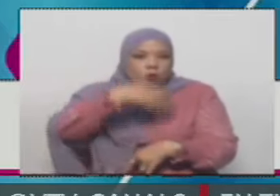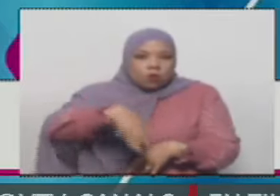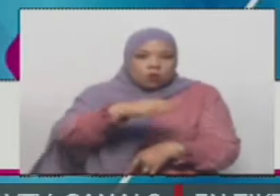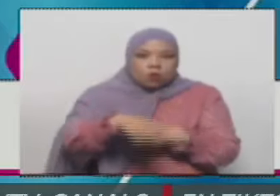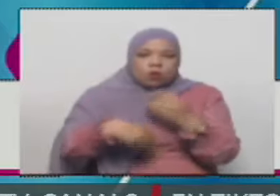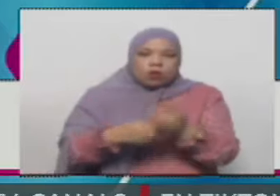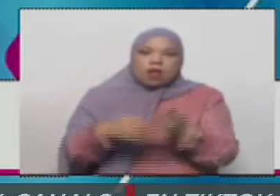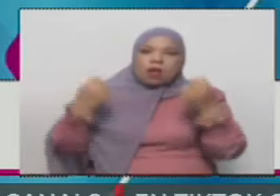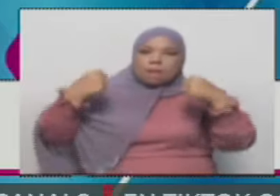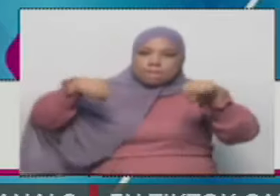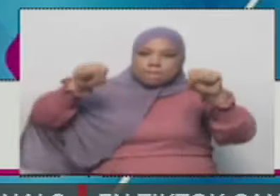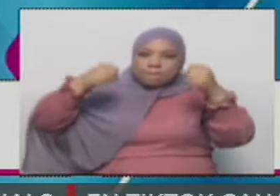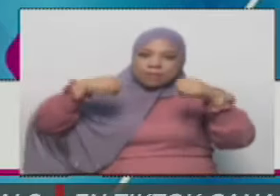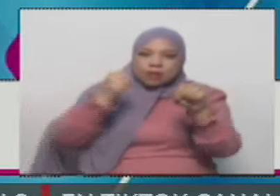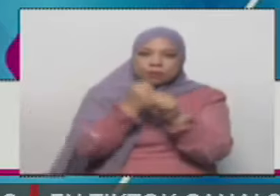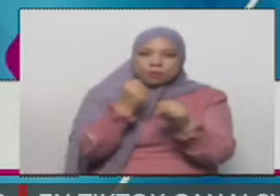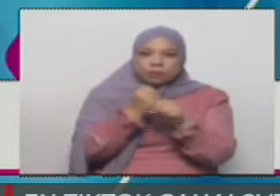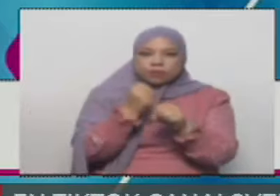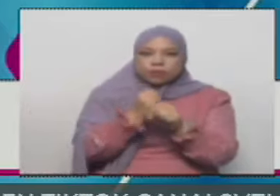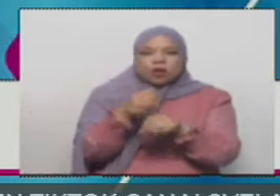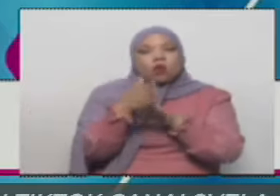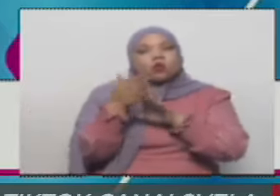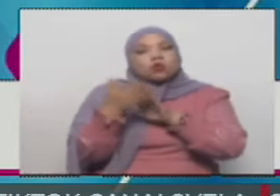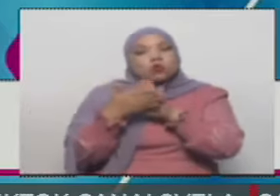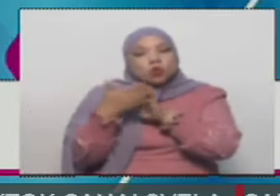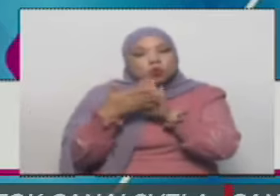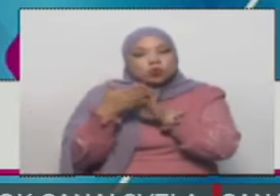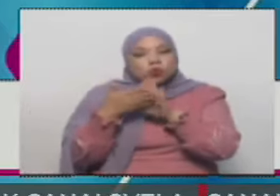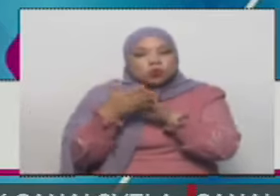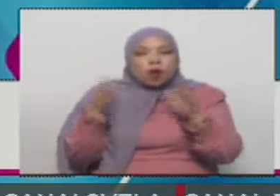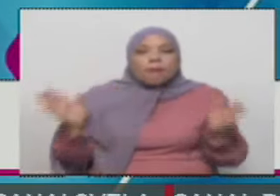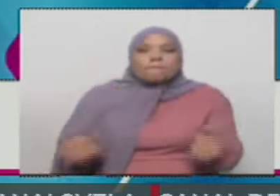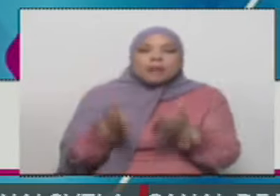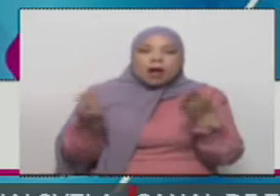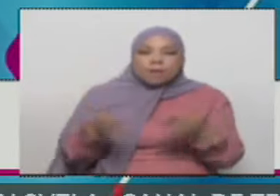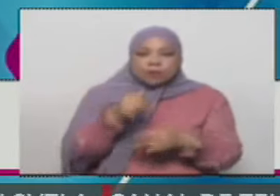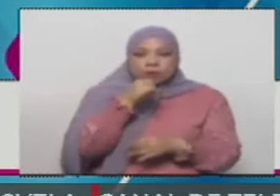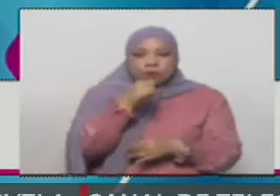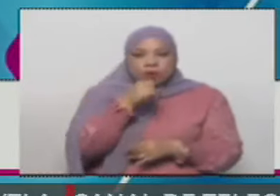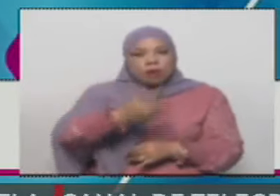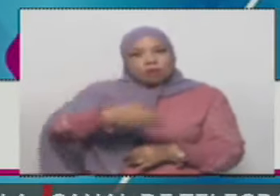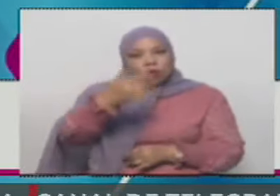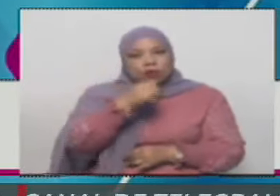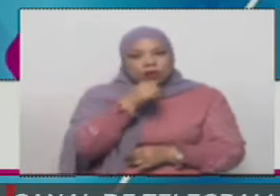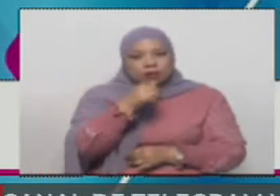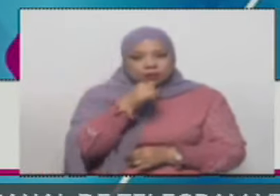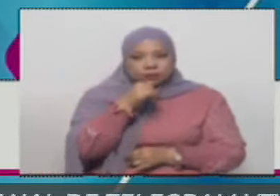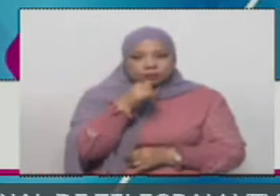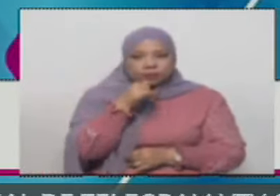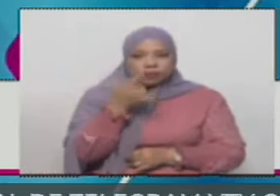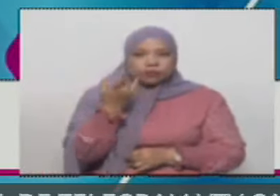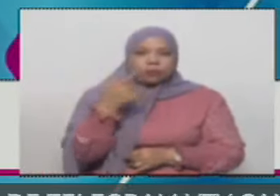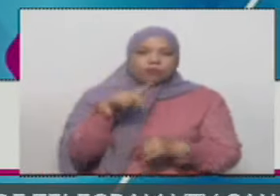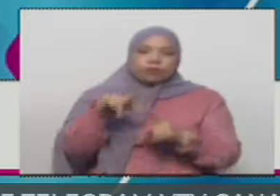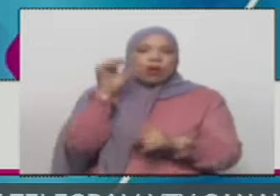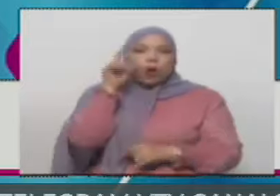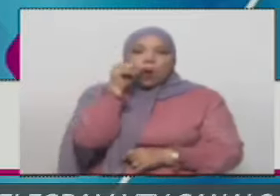en práctica para crear soluciones a un impulso que es vital. Estos hombres y estas